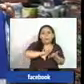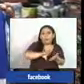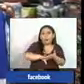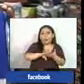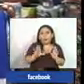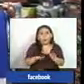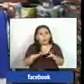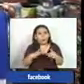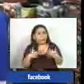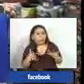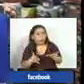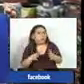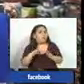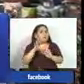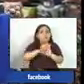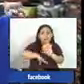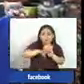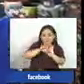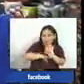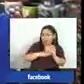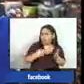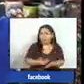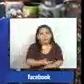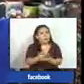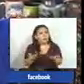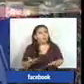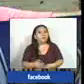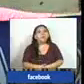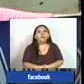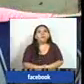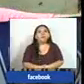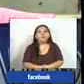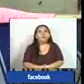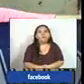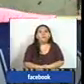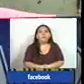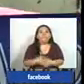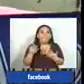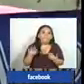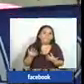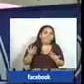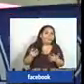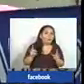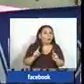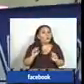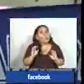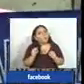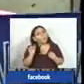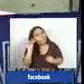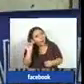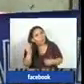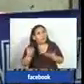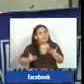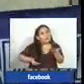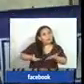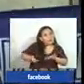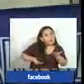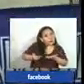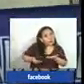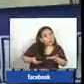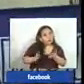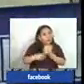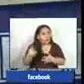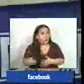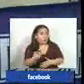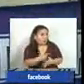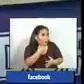nuestros precios están bien accesibles para todos los clientes. Ojalá que no que vendamos un poquito porque de repente la